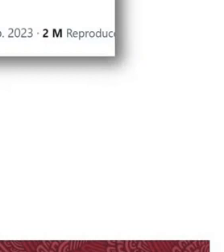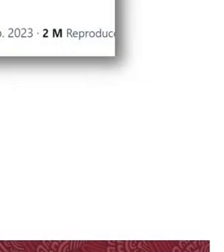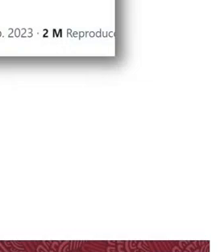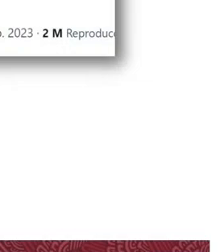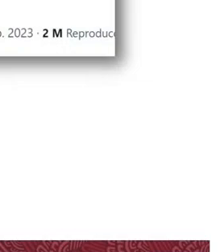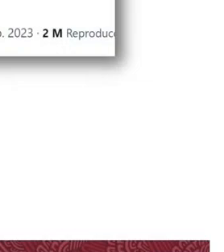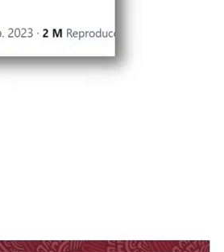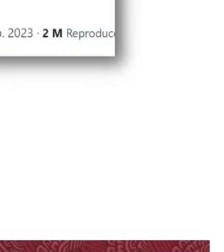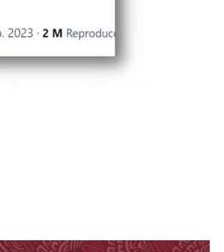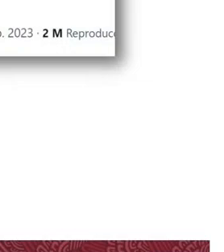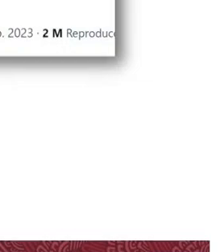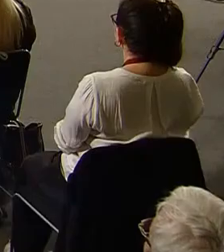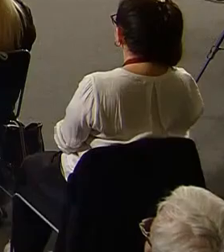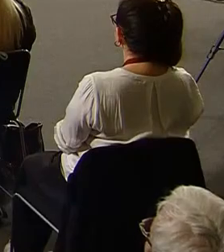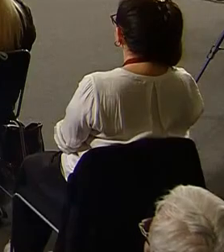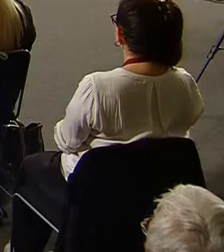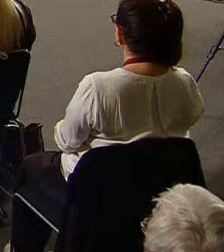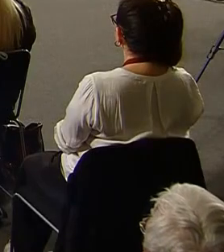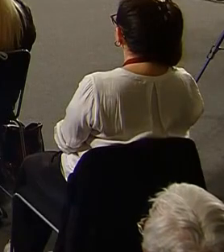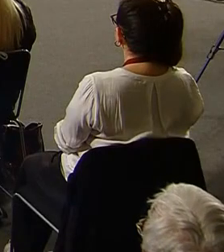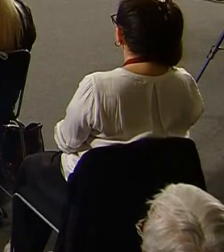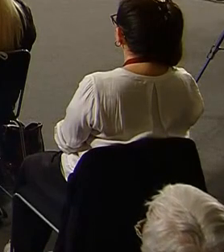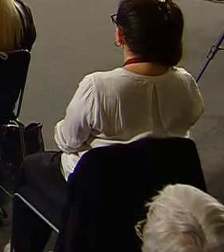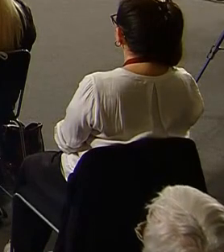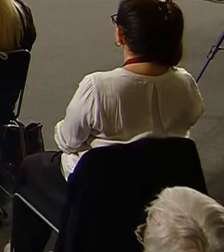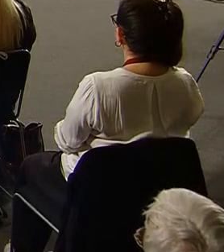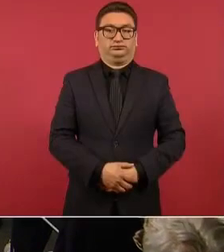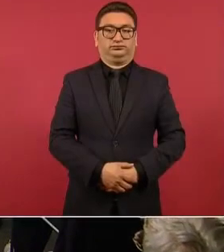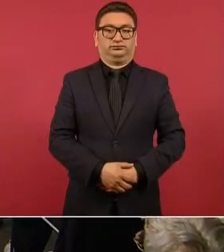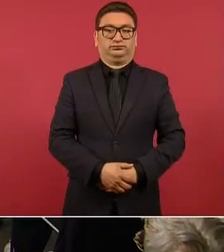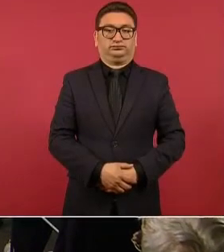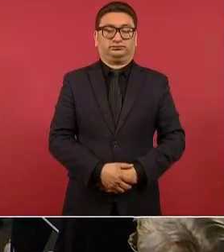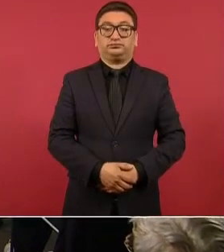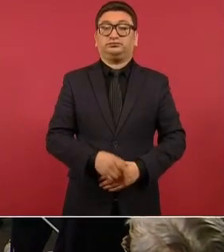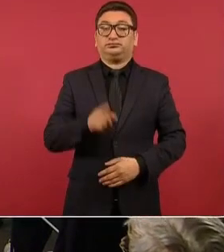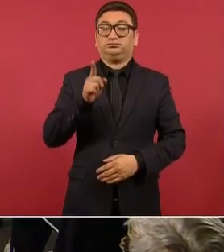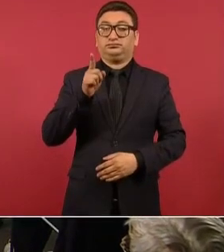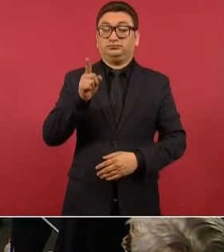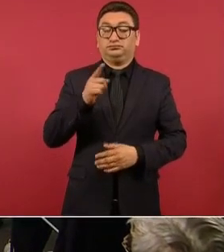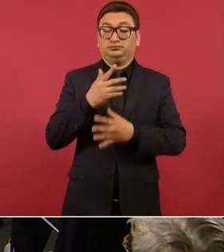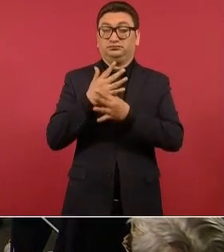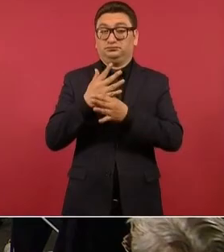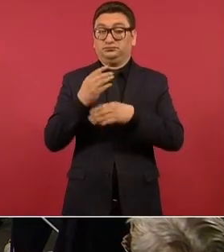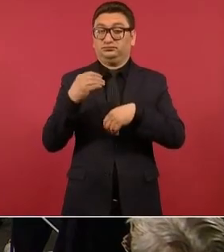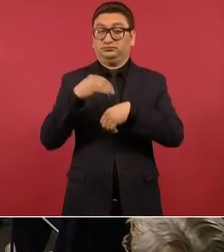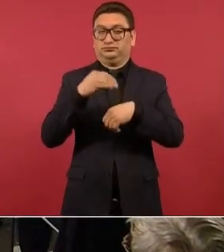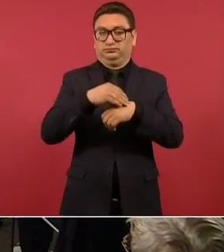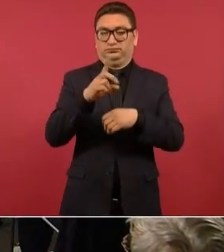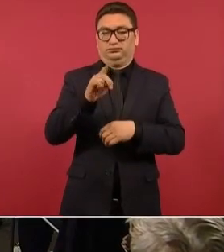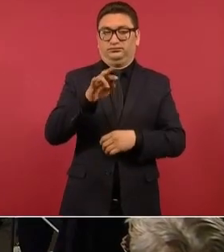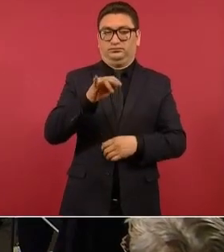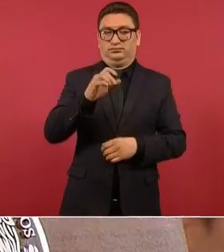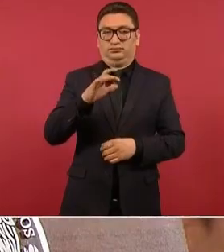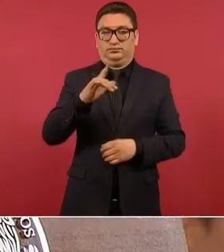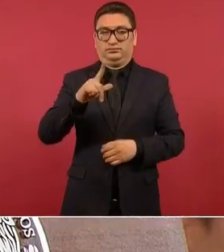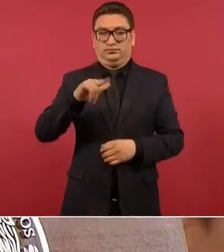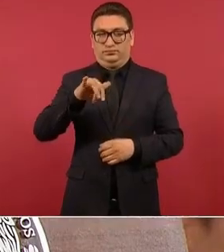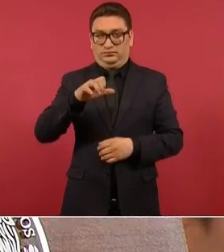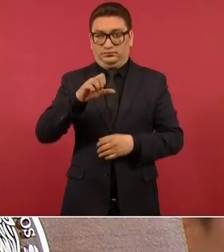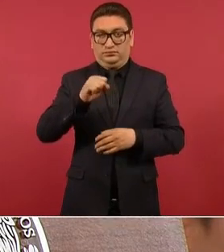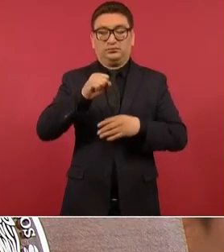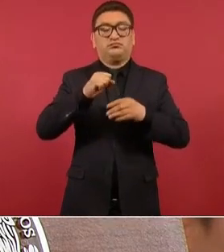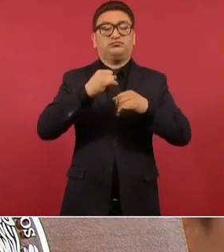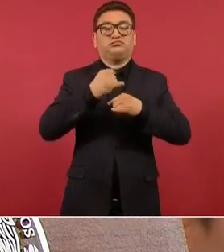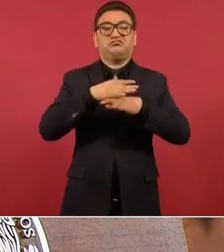federal y que se llevaría la armadora a Austin, Texas. Darío Celis incendió las